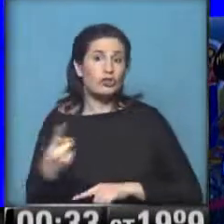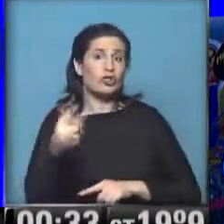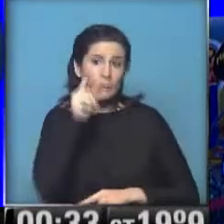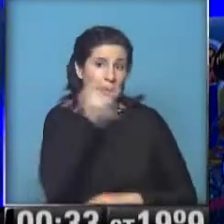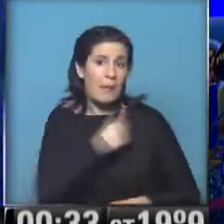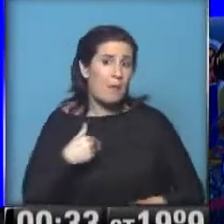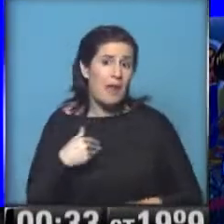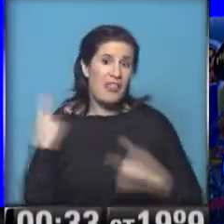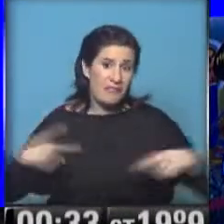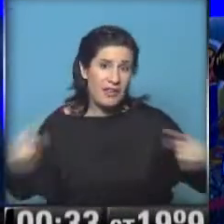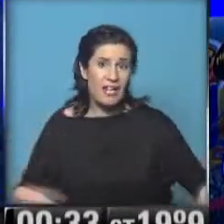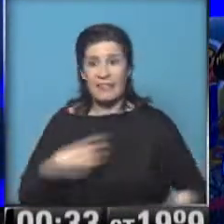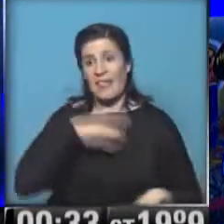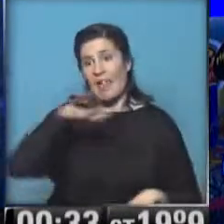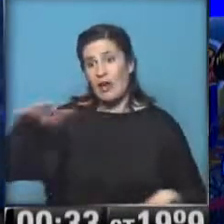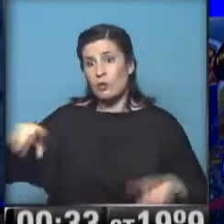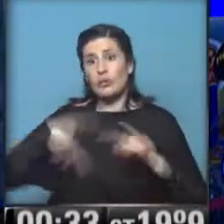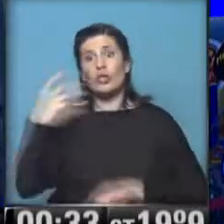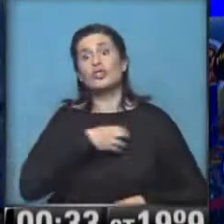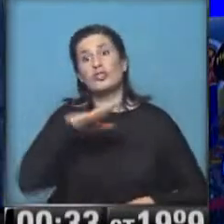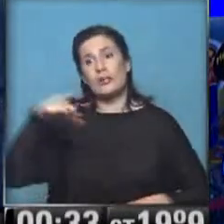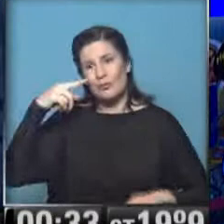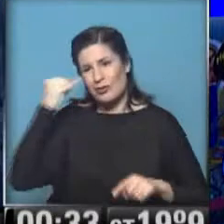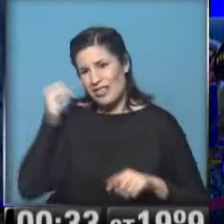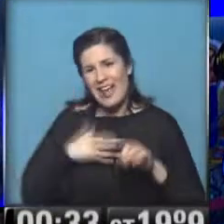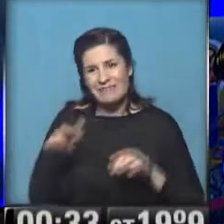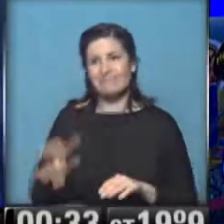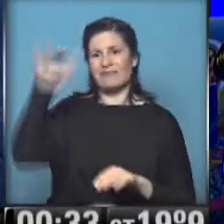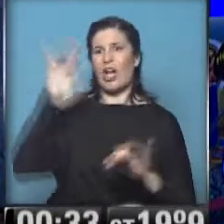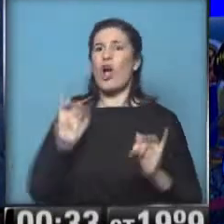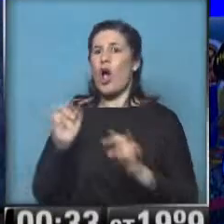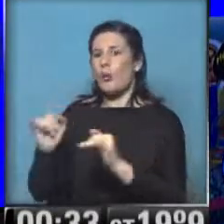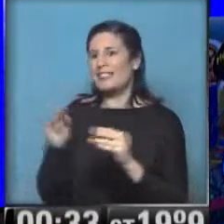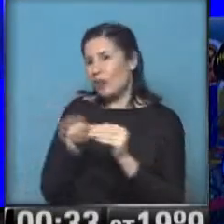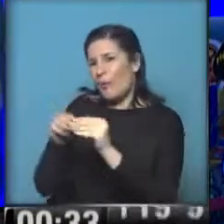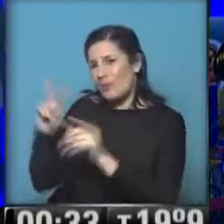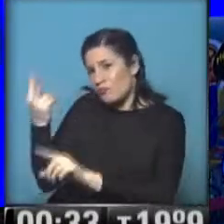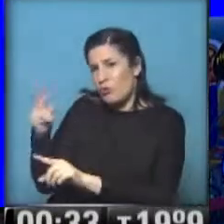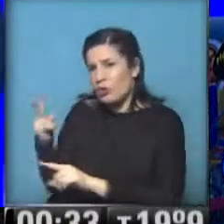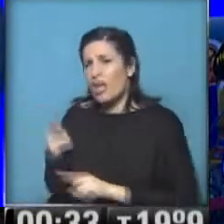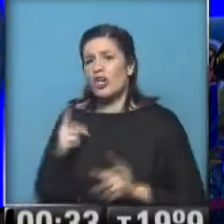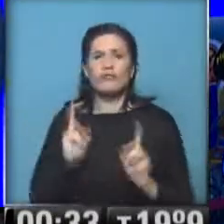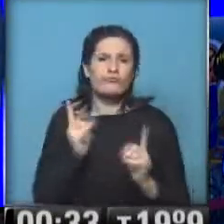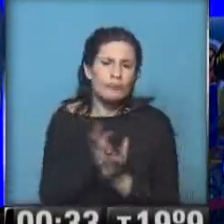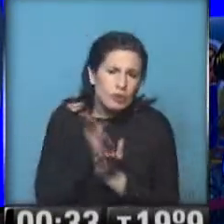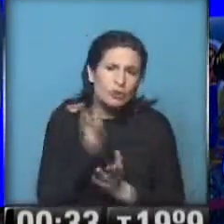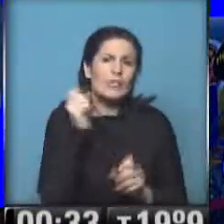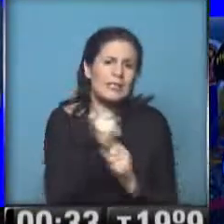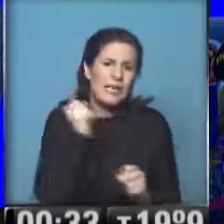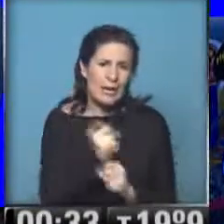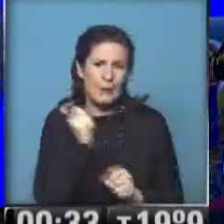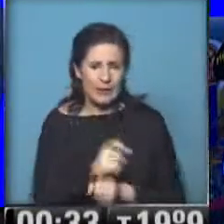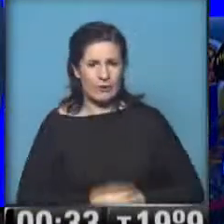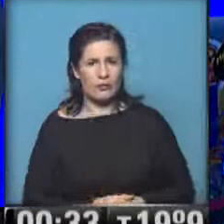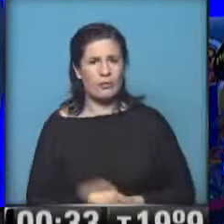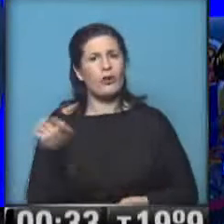padres y por los chicos que hoy crecieron y ya son jóvenes que continúan la tarea. Por eso recuerdo hoy con